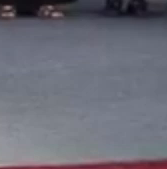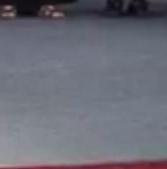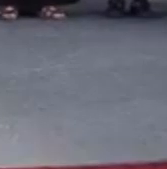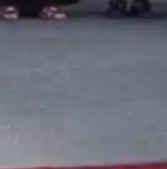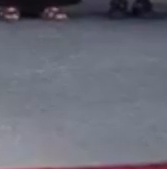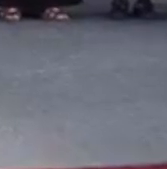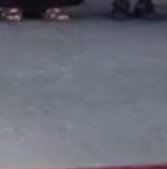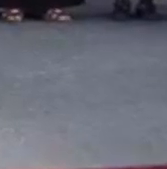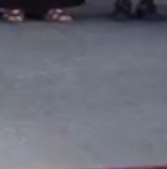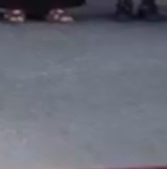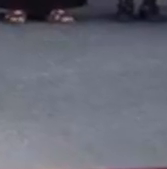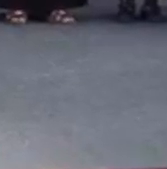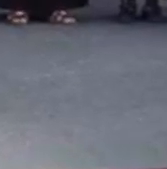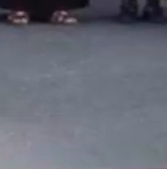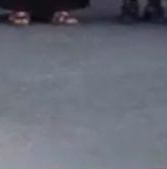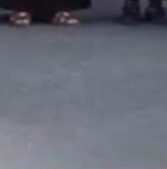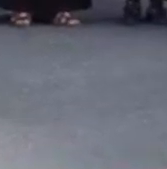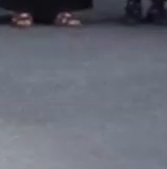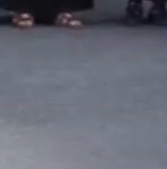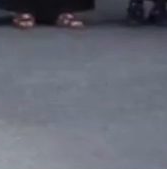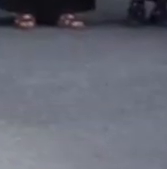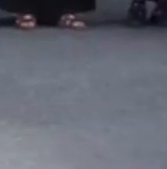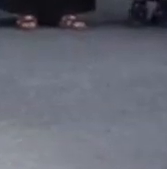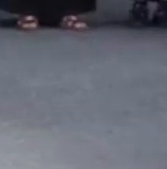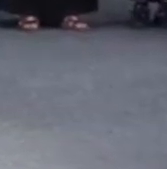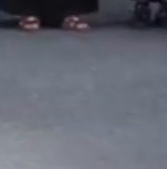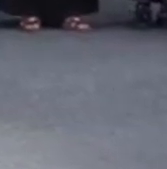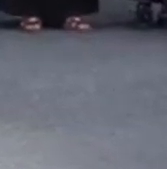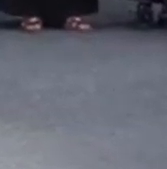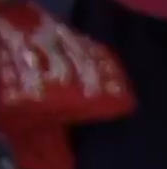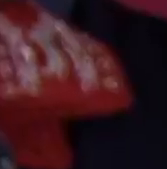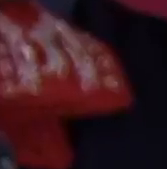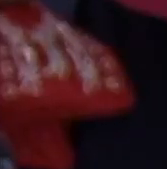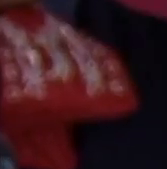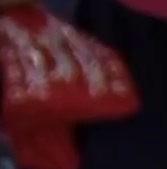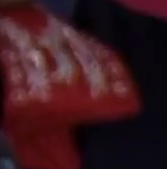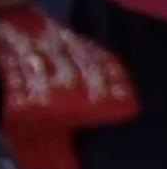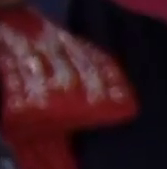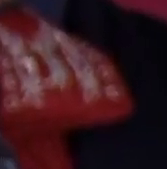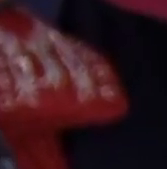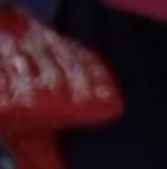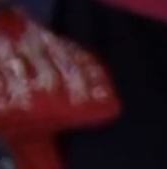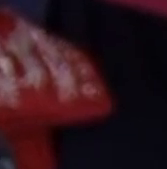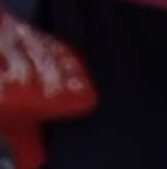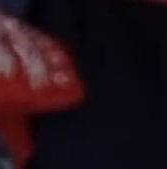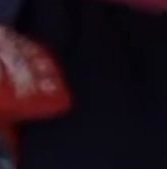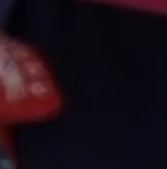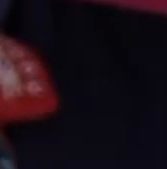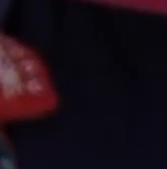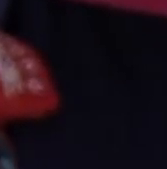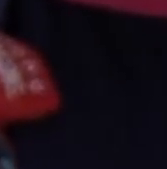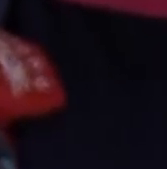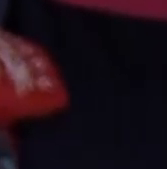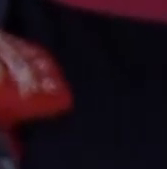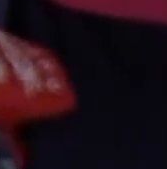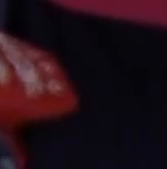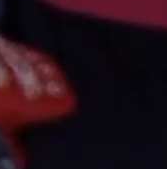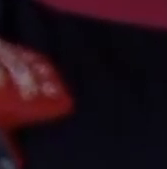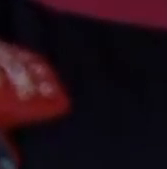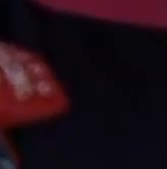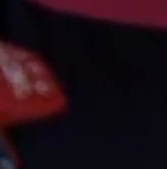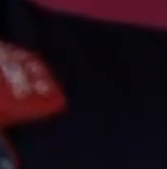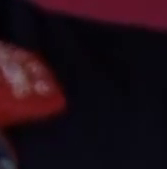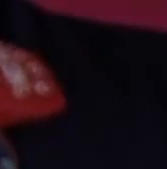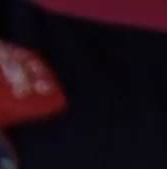interés. El cielo me dio un cariño sin merecerlo,